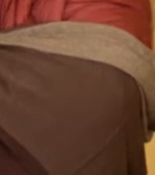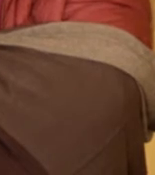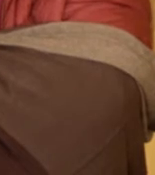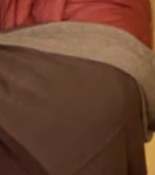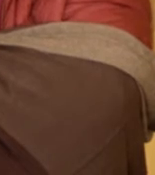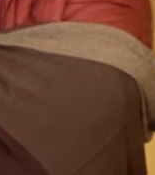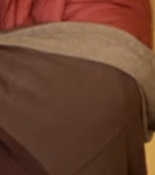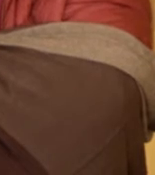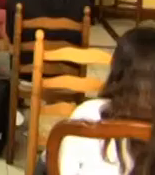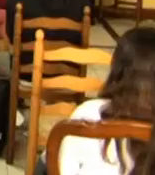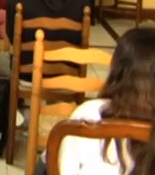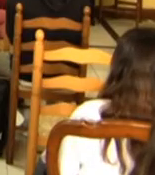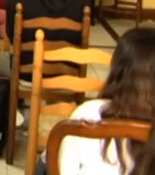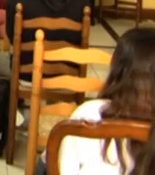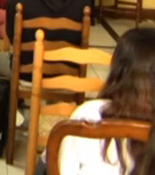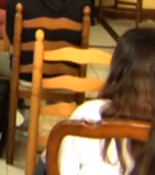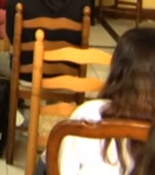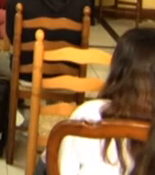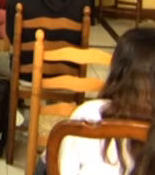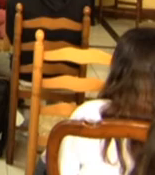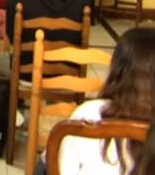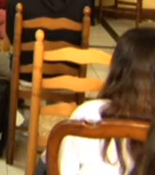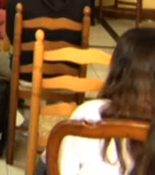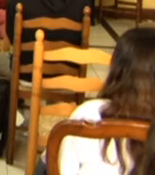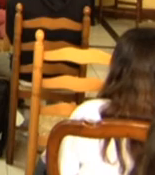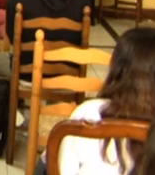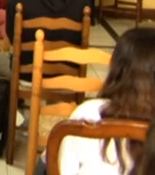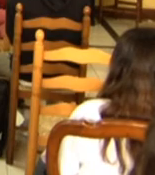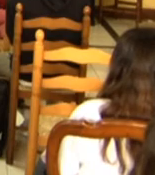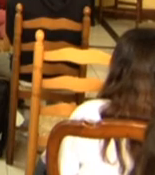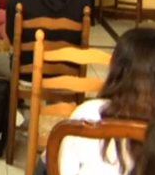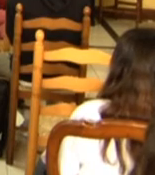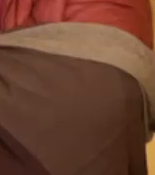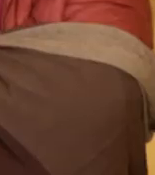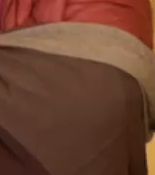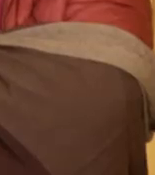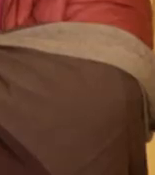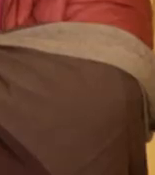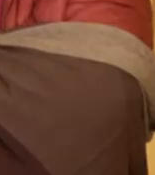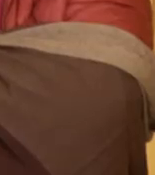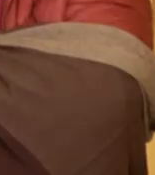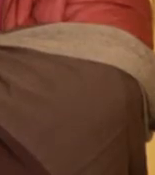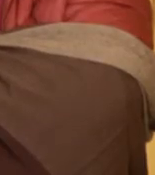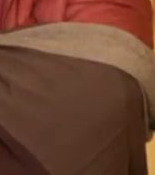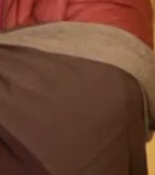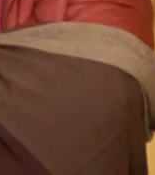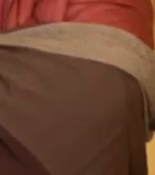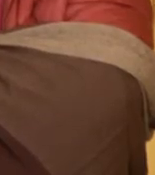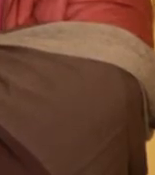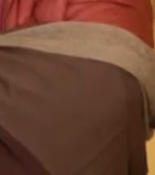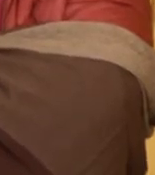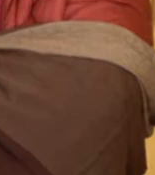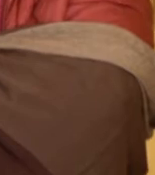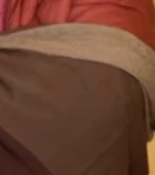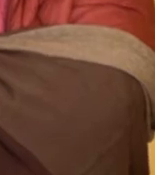No. Estás aquí, además, para enseñarnos muchas cosas, ¿no? ¿Han oído hablar de minusválidos? Yo vengo a liarla. Sí, igual, sí,